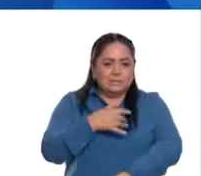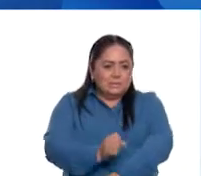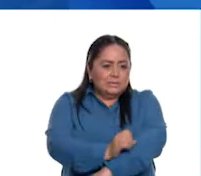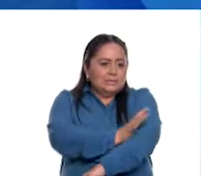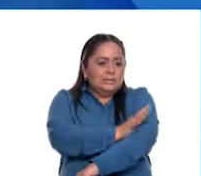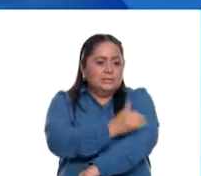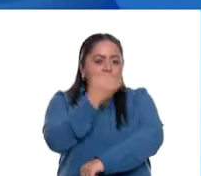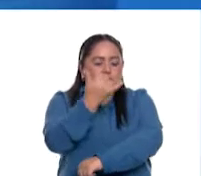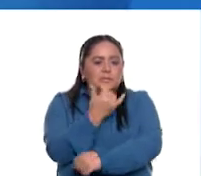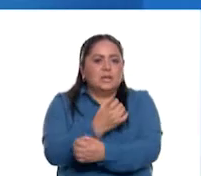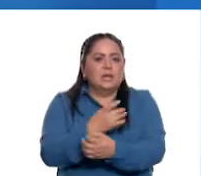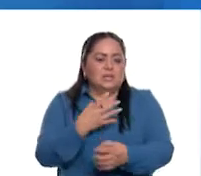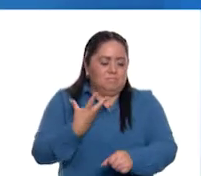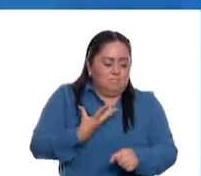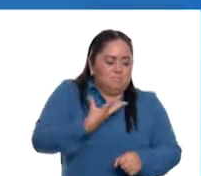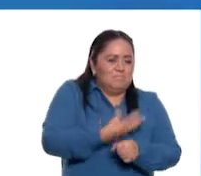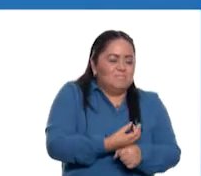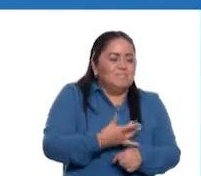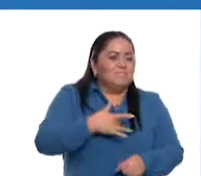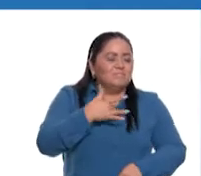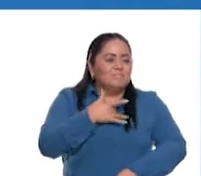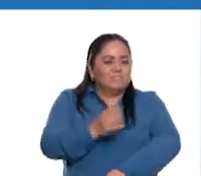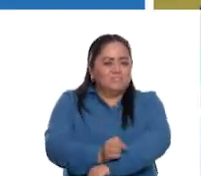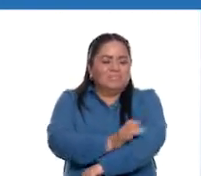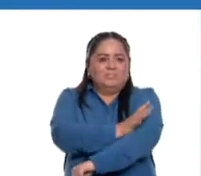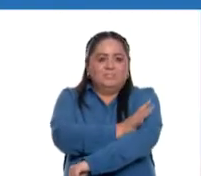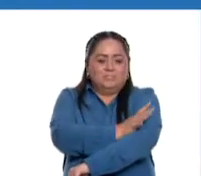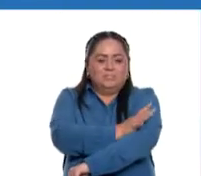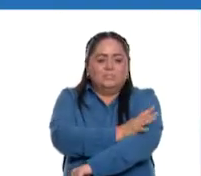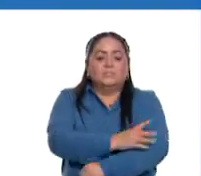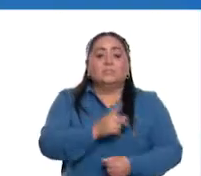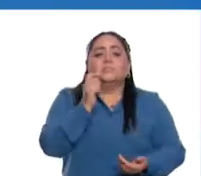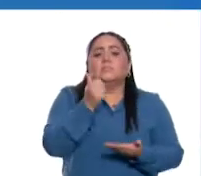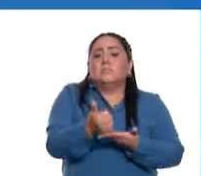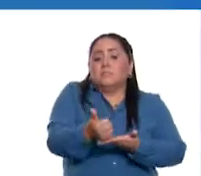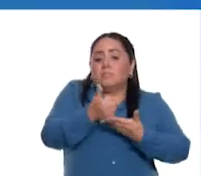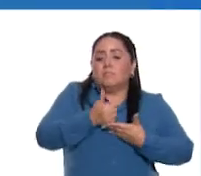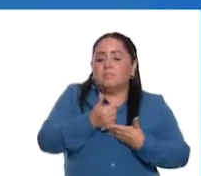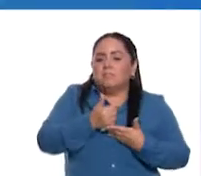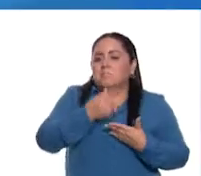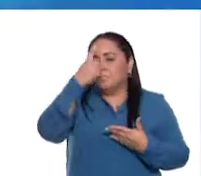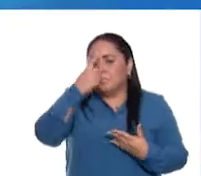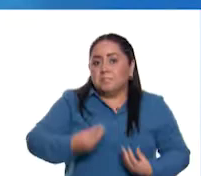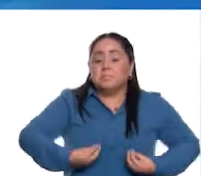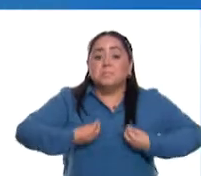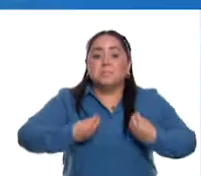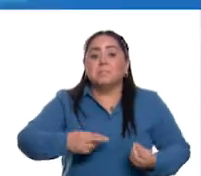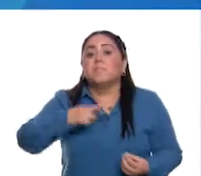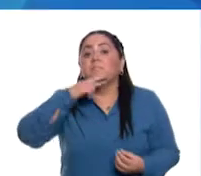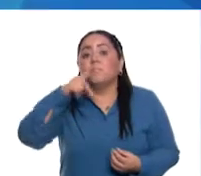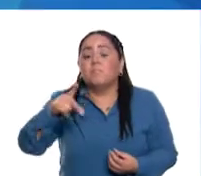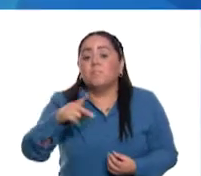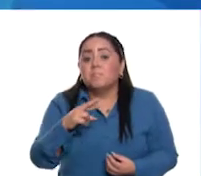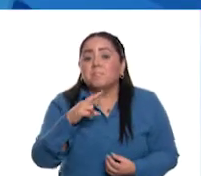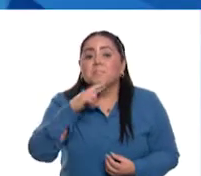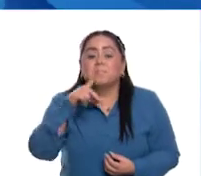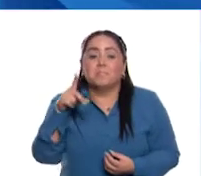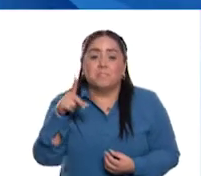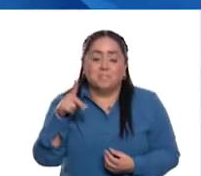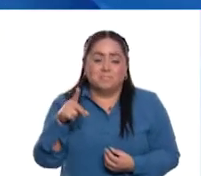sensaciones y educar las emociones te ayudará a vivir